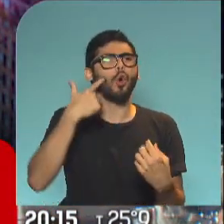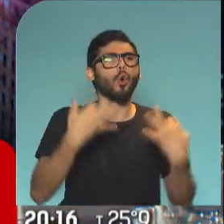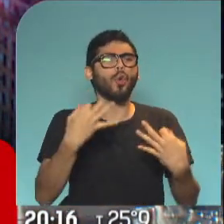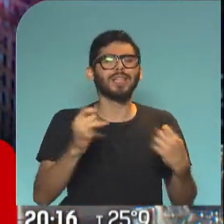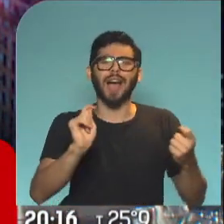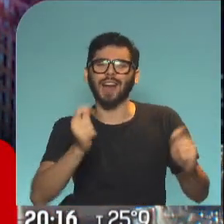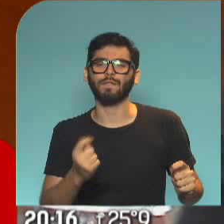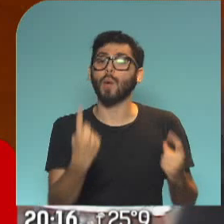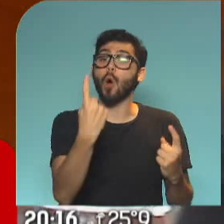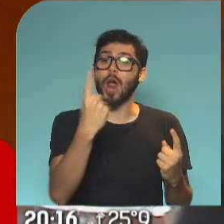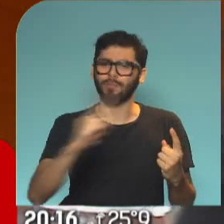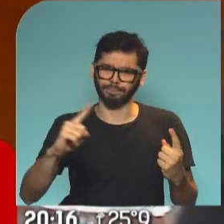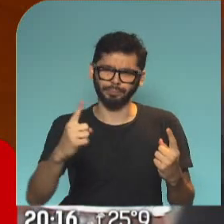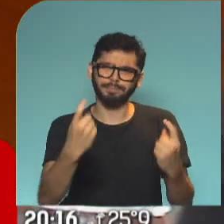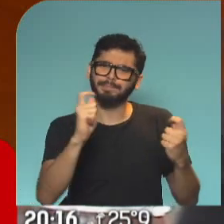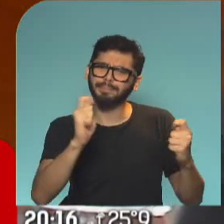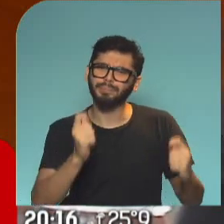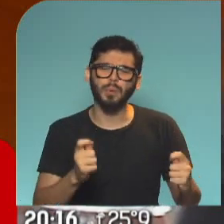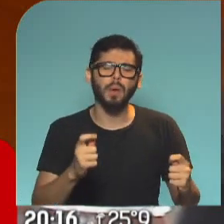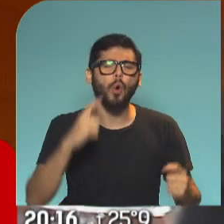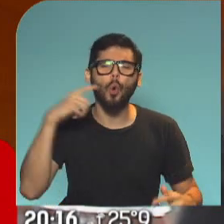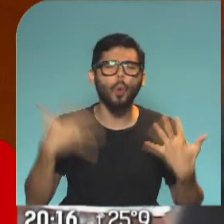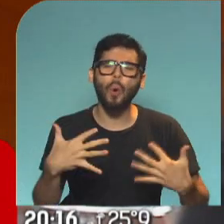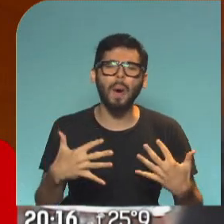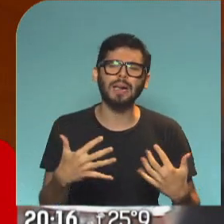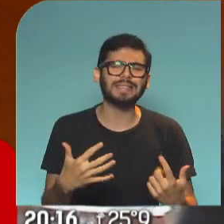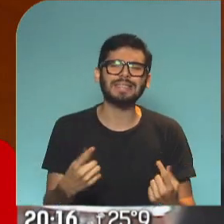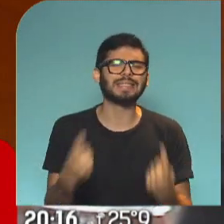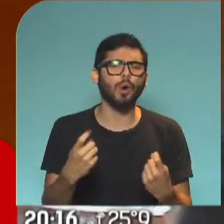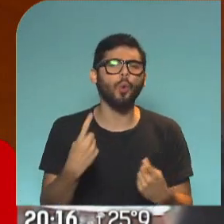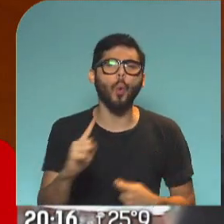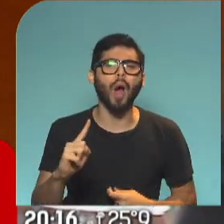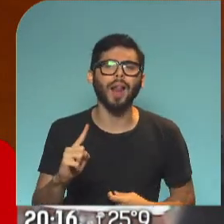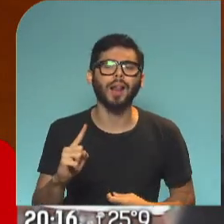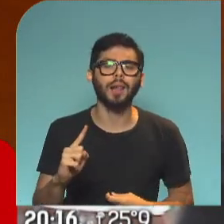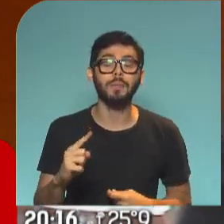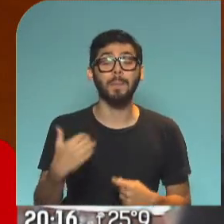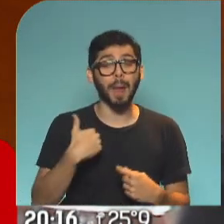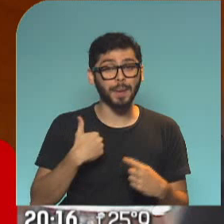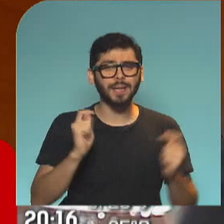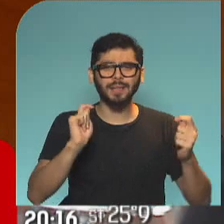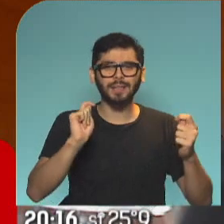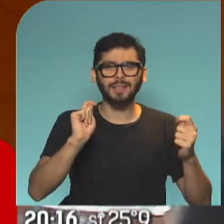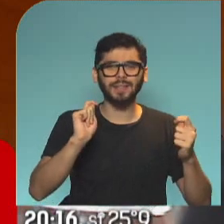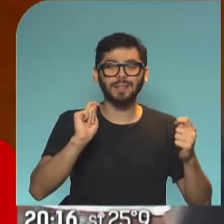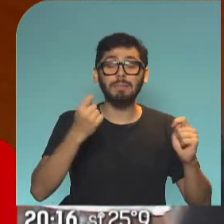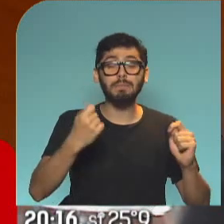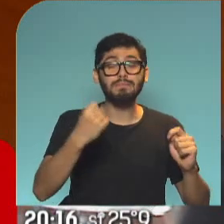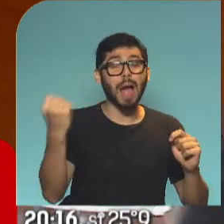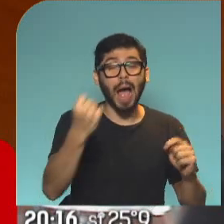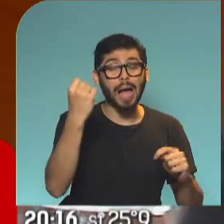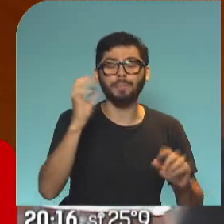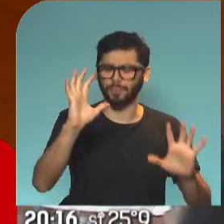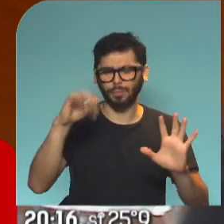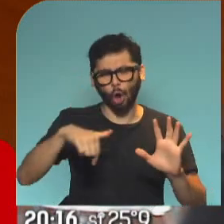muchas reformas cuál es la más urgente creo que la reforma más importante en esto digo hoy está